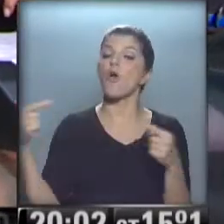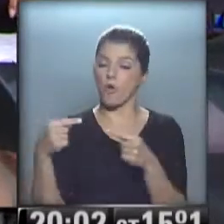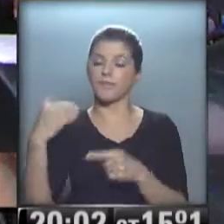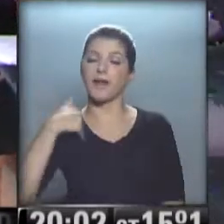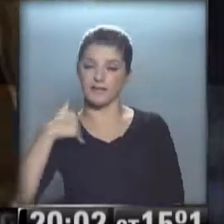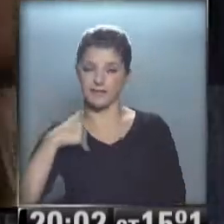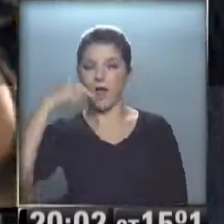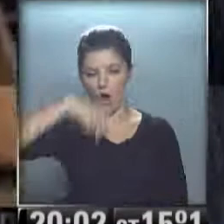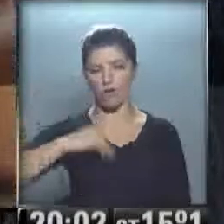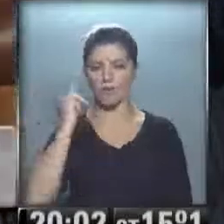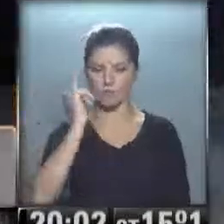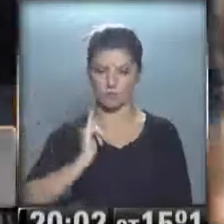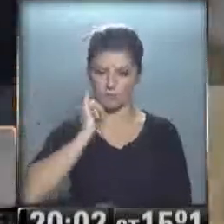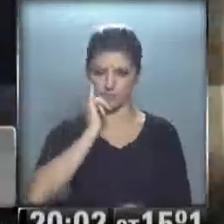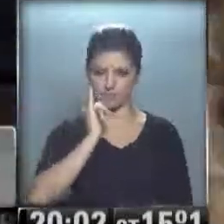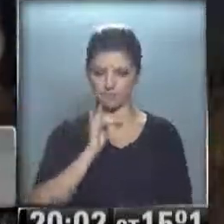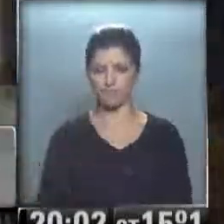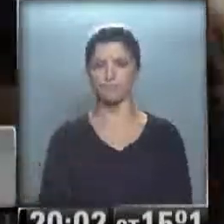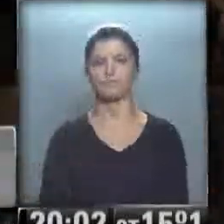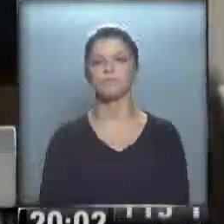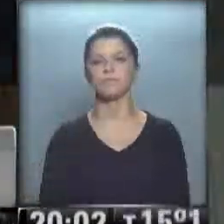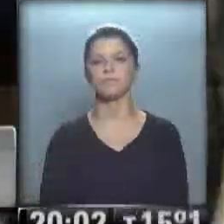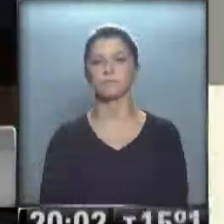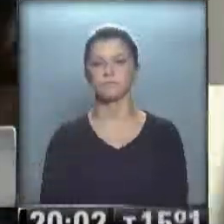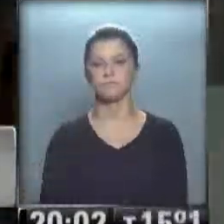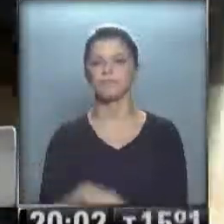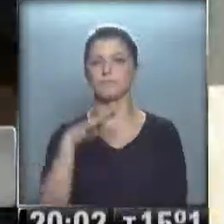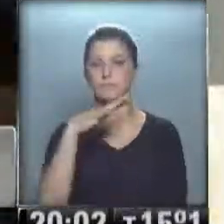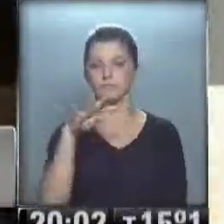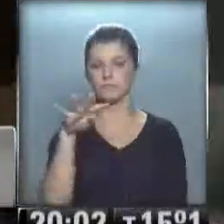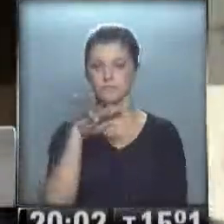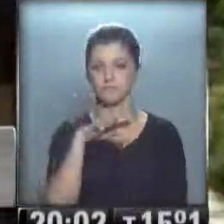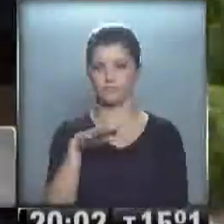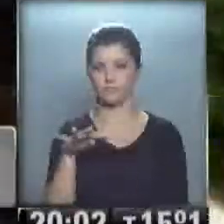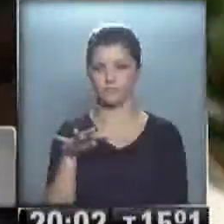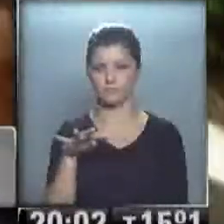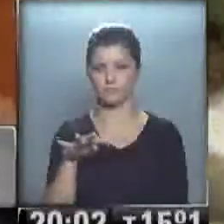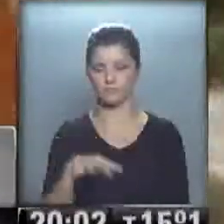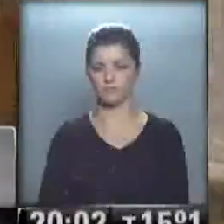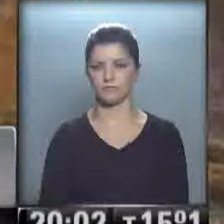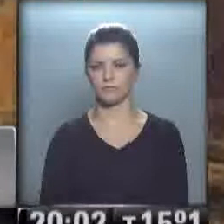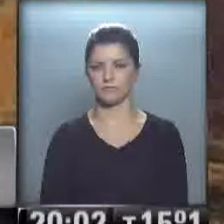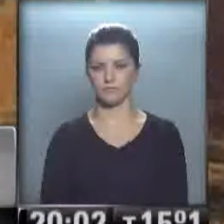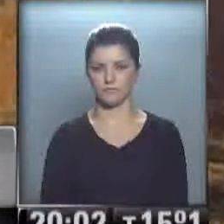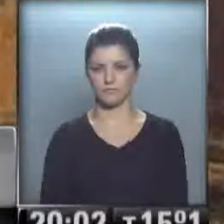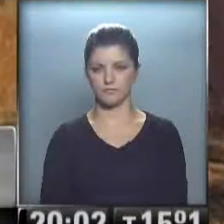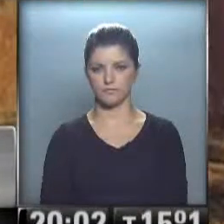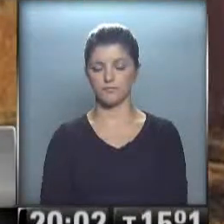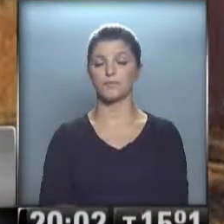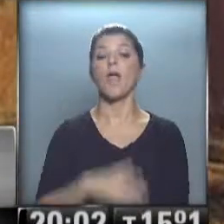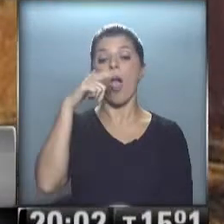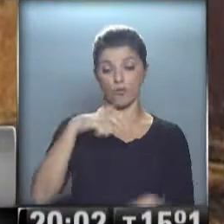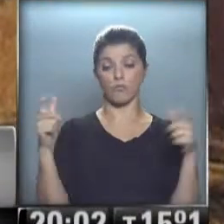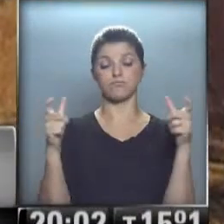Los detalles. The judge has spoken. I propose to implement his ruling. En una audiencia en la